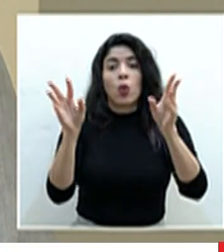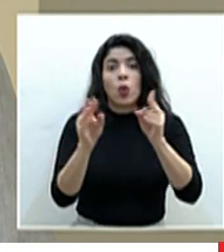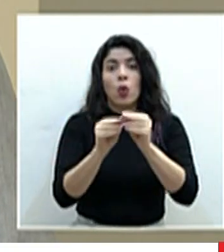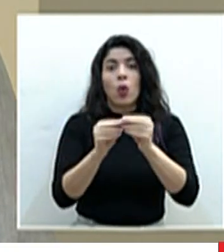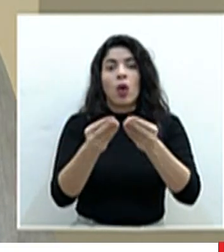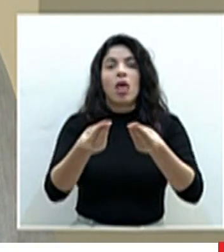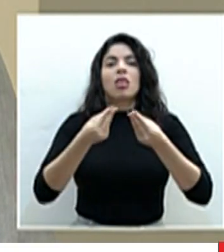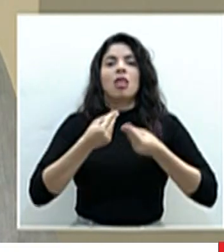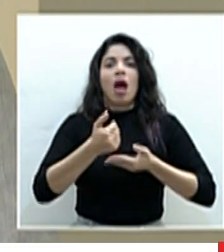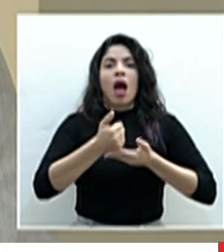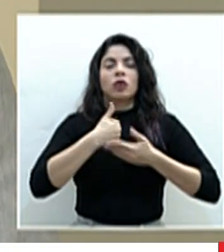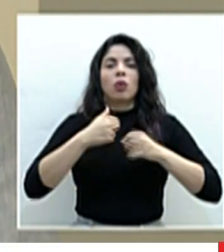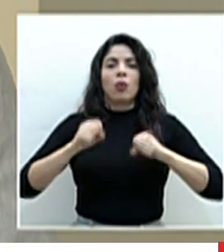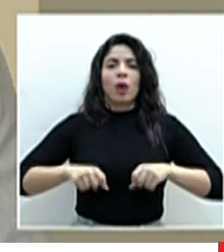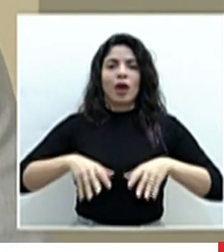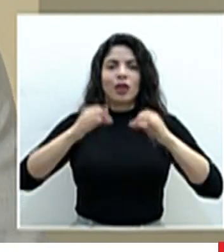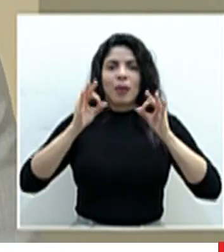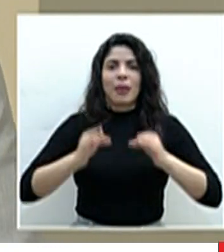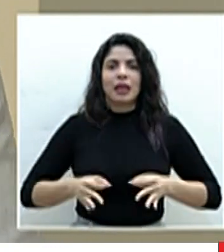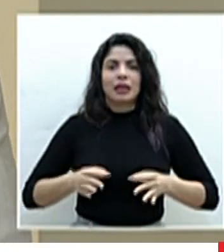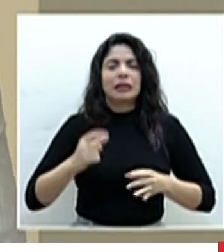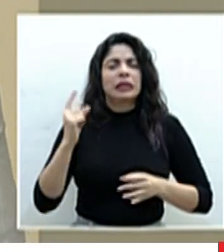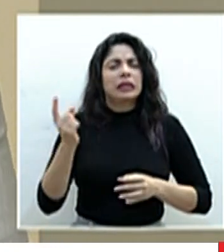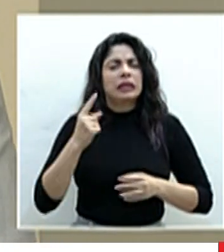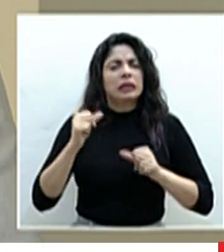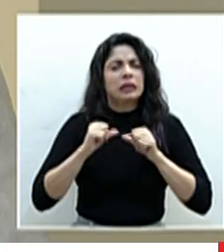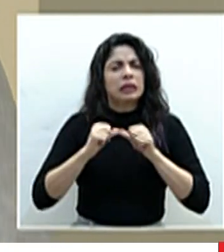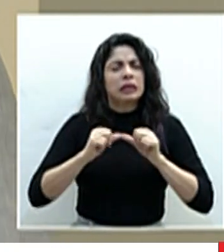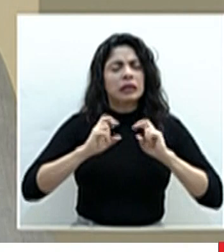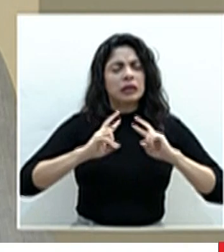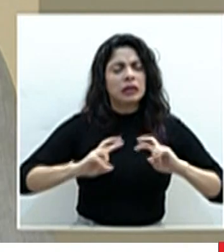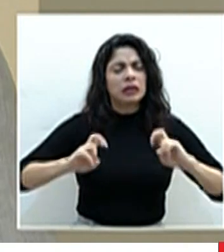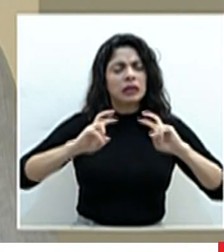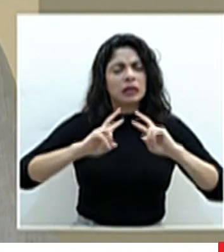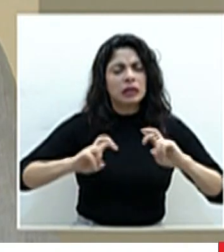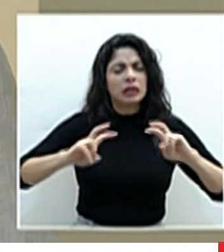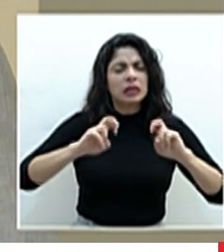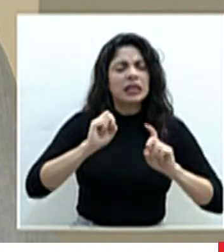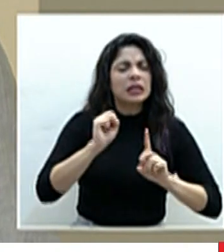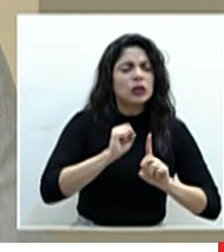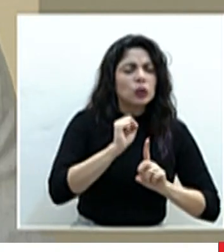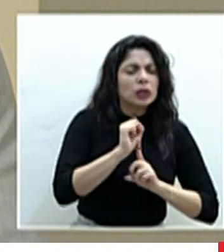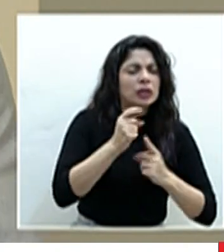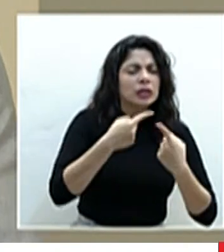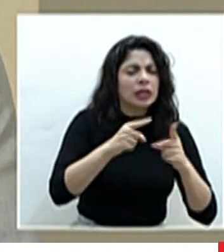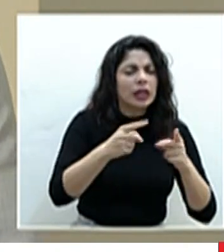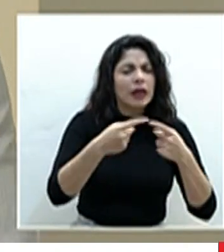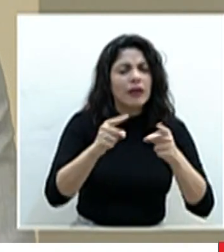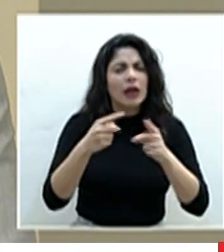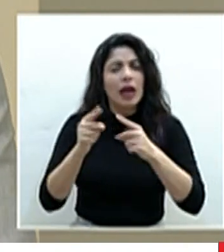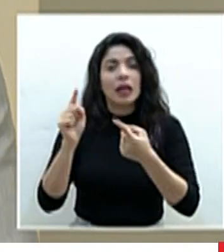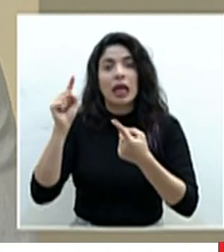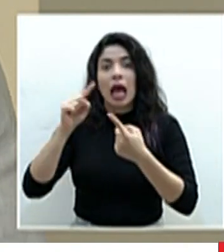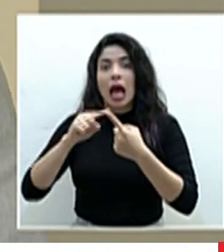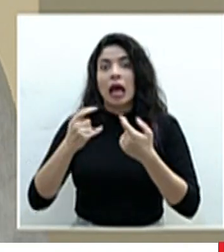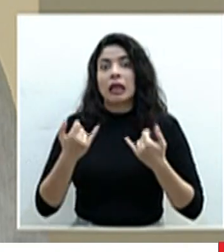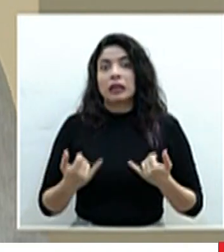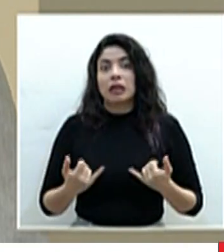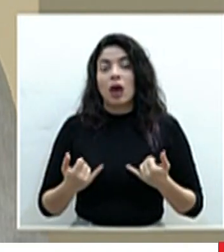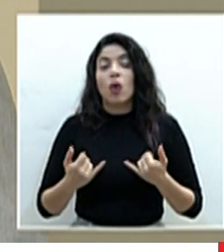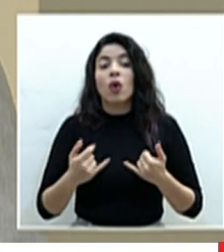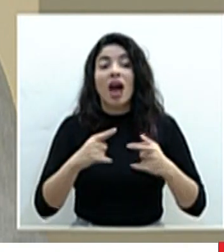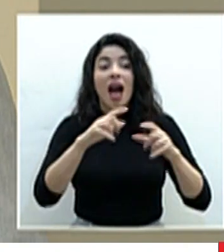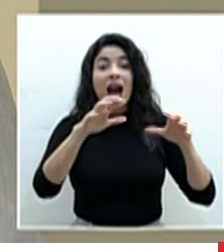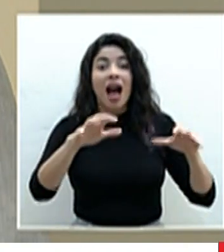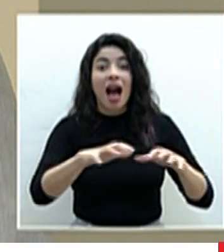faculta la toma de decisiones. En todo momento se están analizando diferentes escenarios. Hemos considerado que hasta el momento esa suspensión